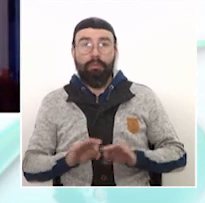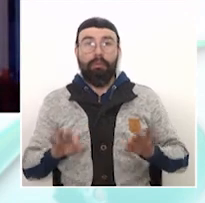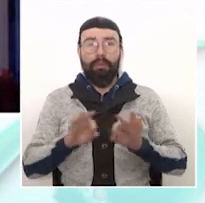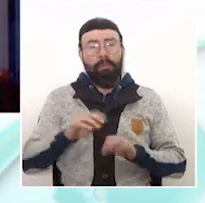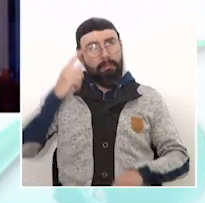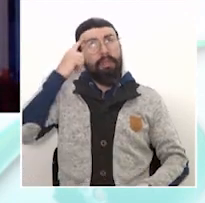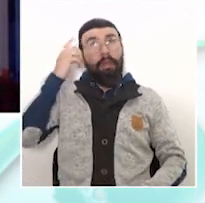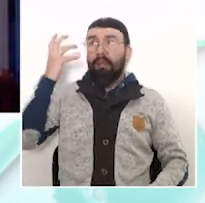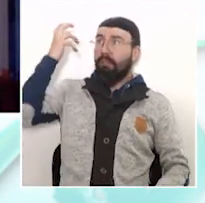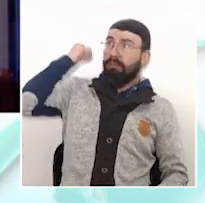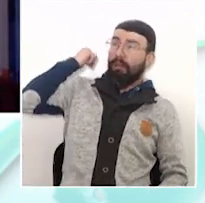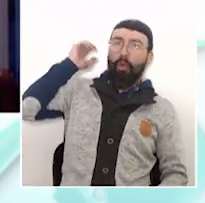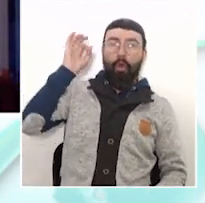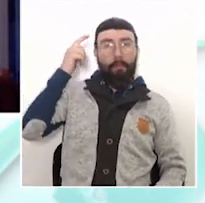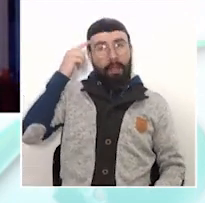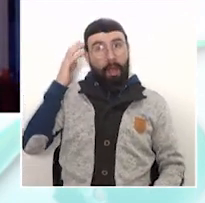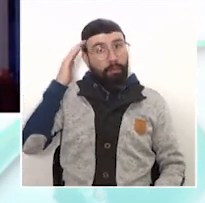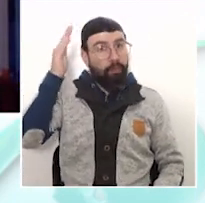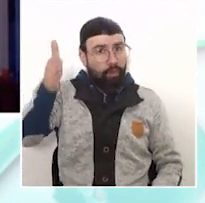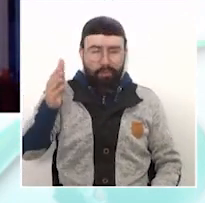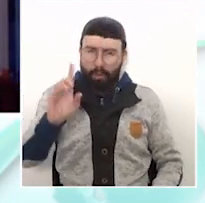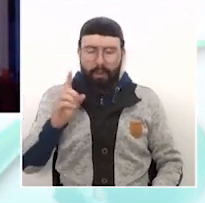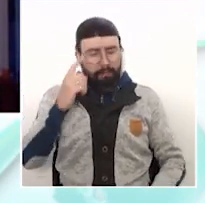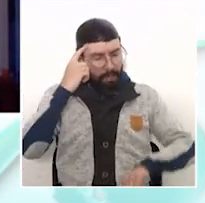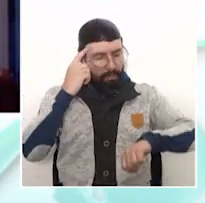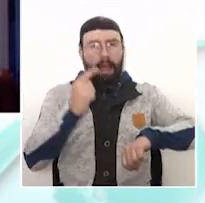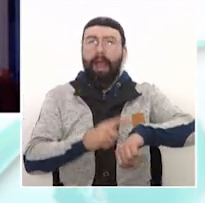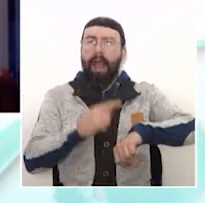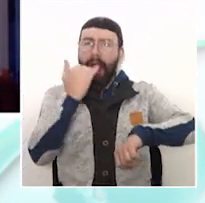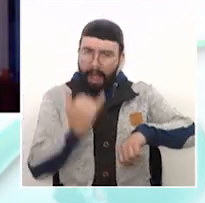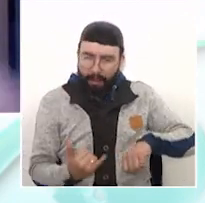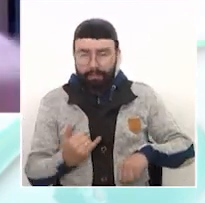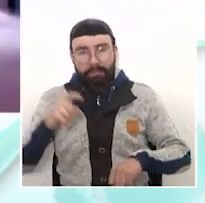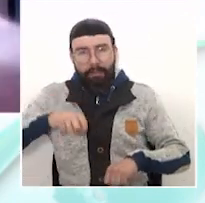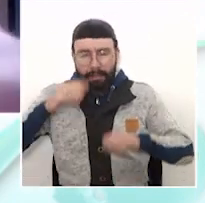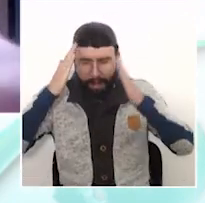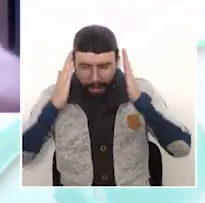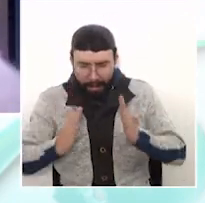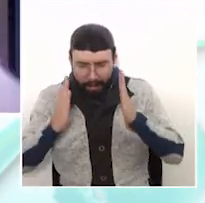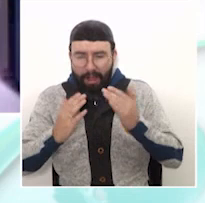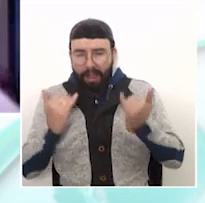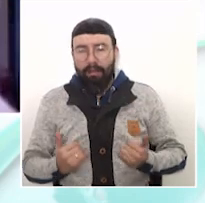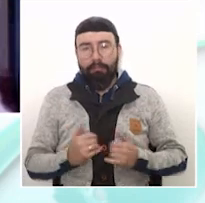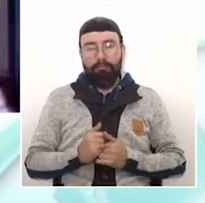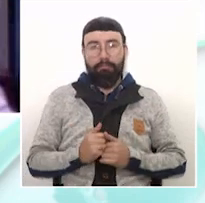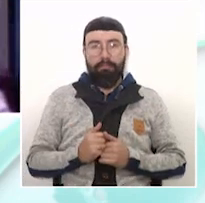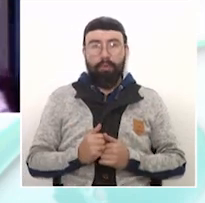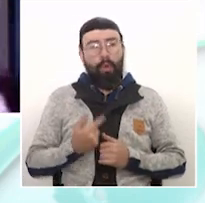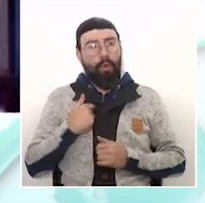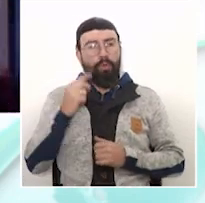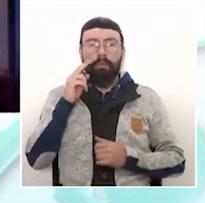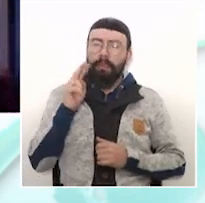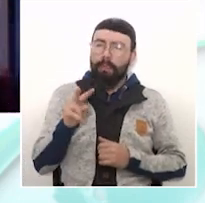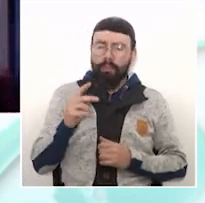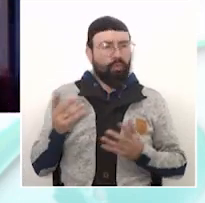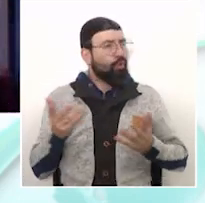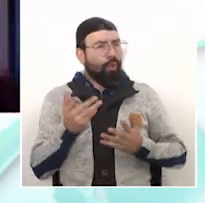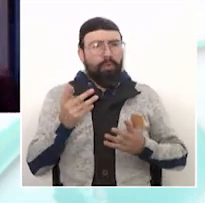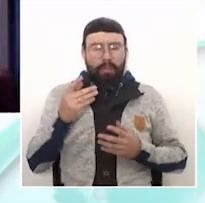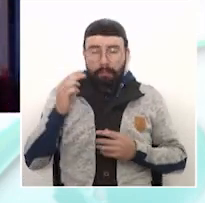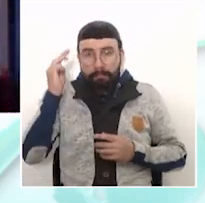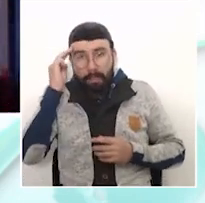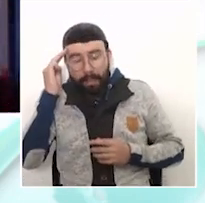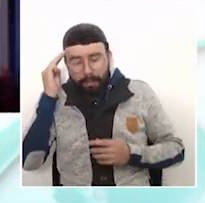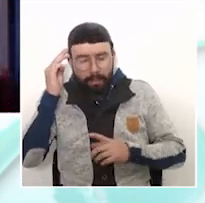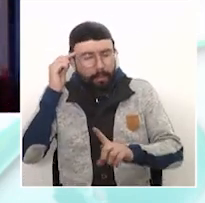lo positivo. Y entonces una manillita que es un ejercicio sencillo, lo han hecho muchas personas, porque siempre que lo veo, estoy mirando dónde está mi mente, hasta que